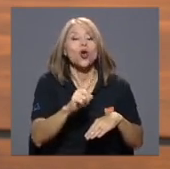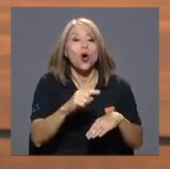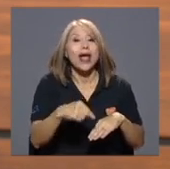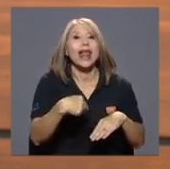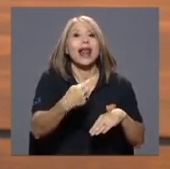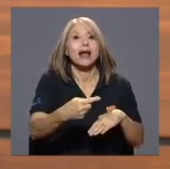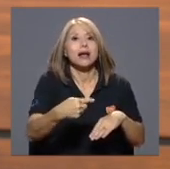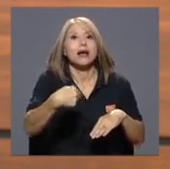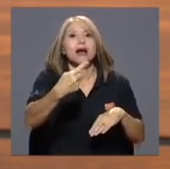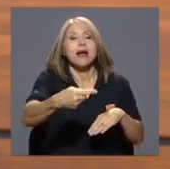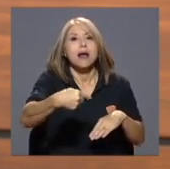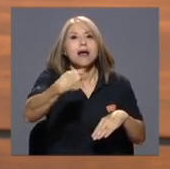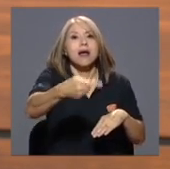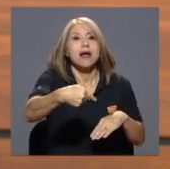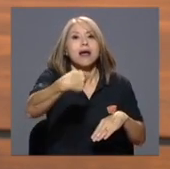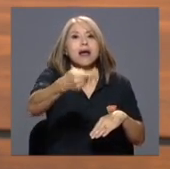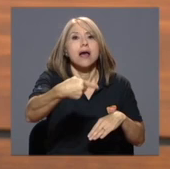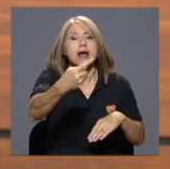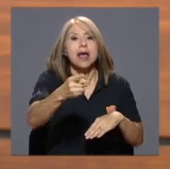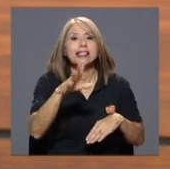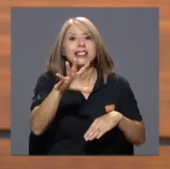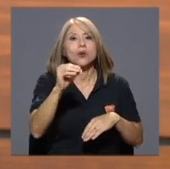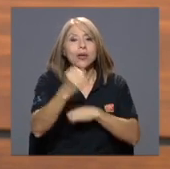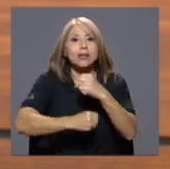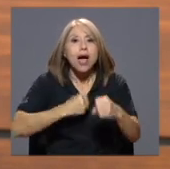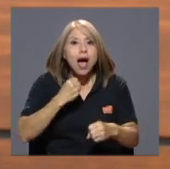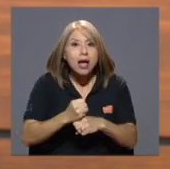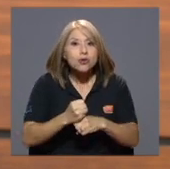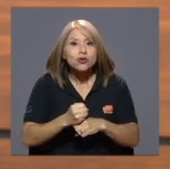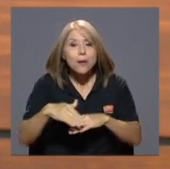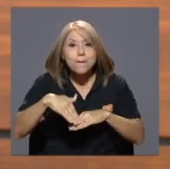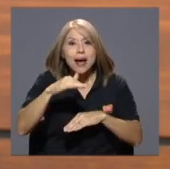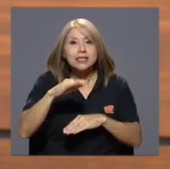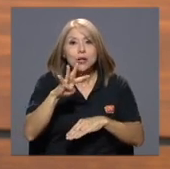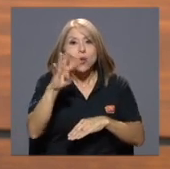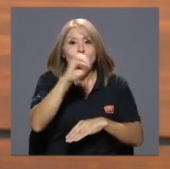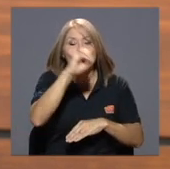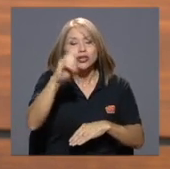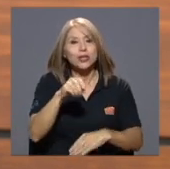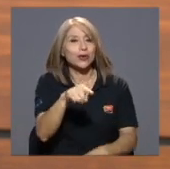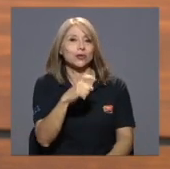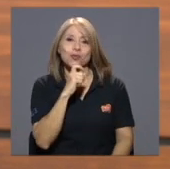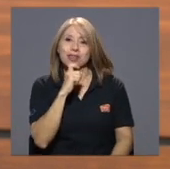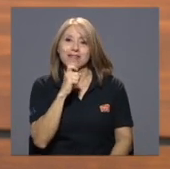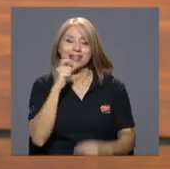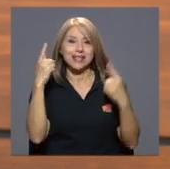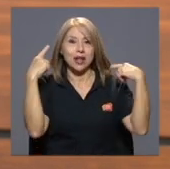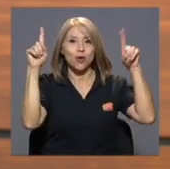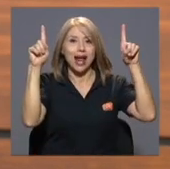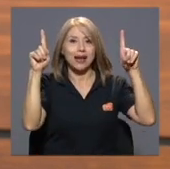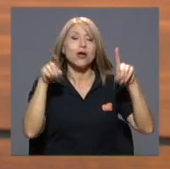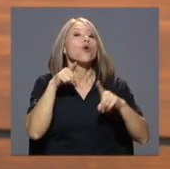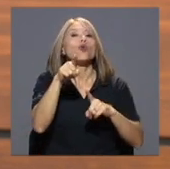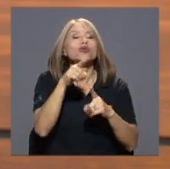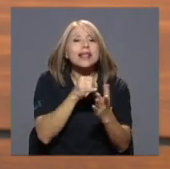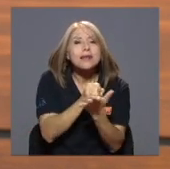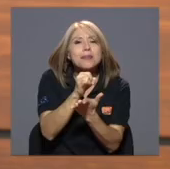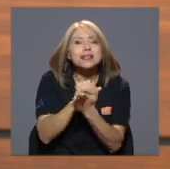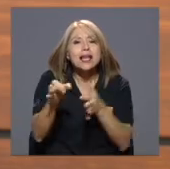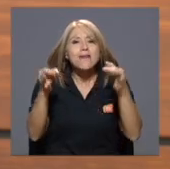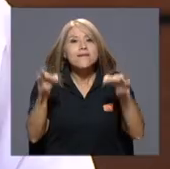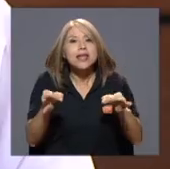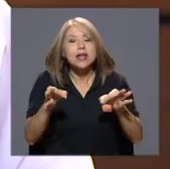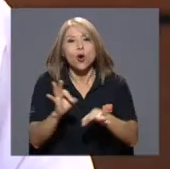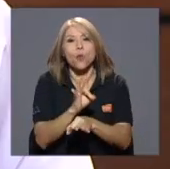el que sigue durante medio siglo. Eso es muy difícil de lograr, pero si usted investiga bien cómo funcionan los mercados, cuesta